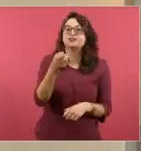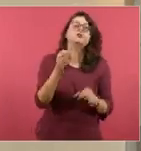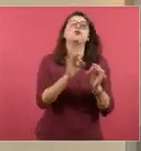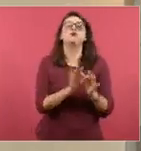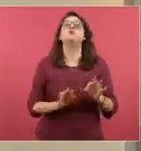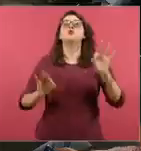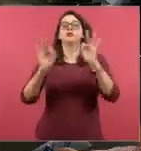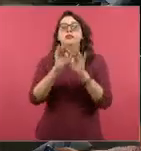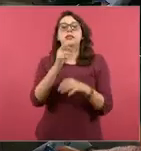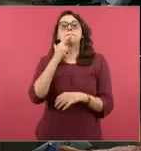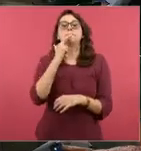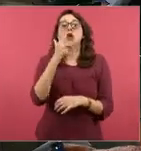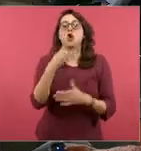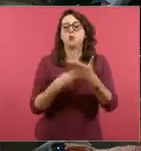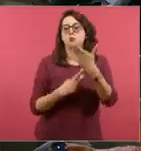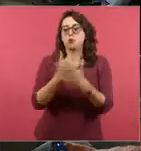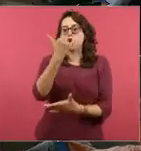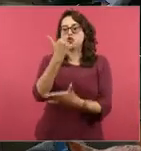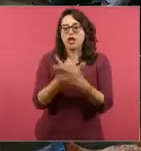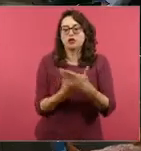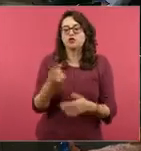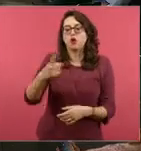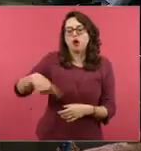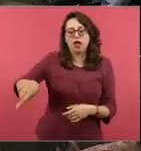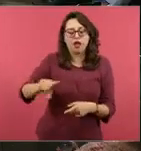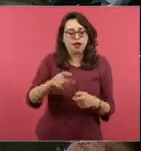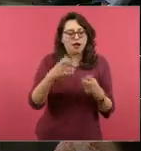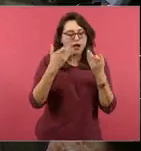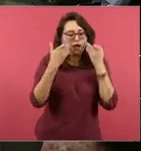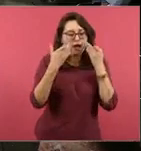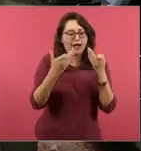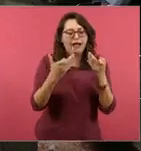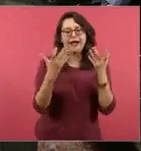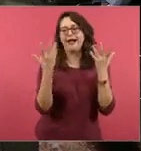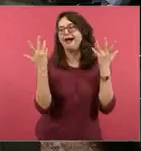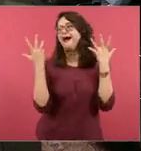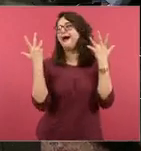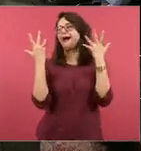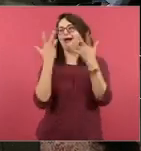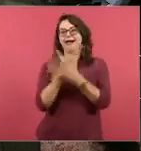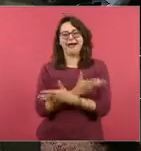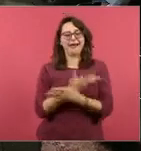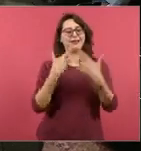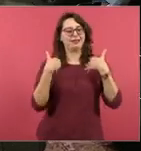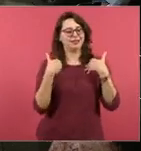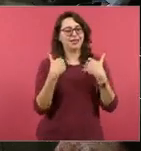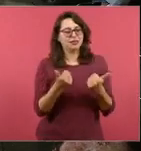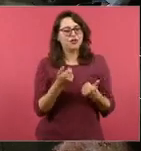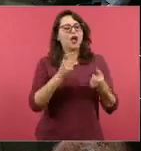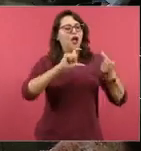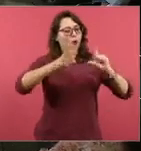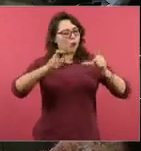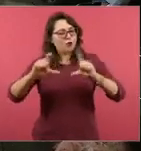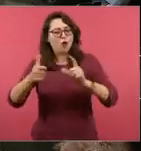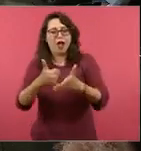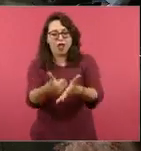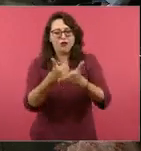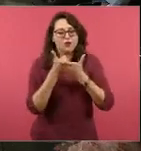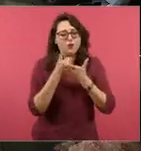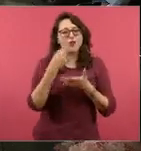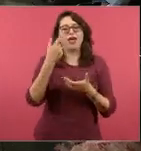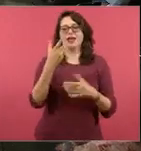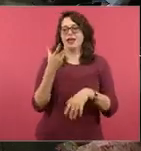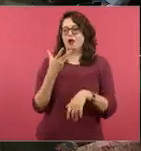estar trabajando con los proyectos, que estos aprendizajes significativos de manera sencilla es que estén al alcance de los